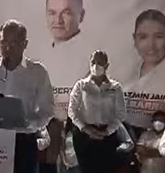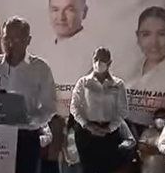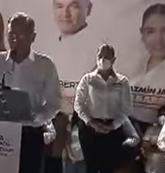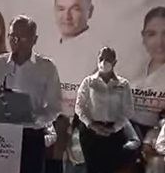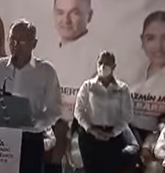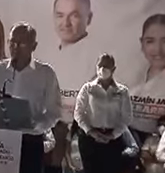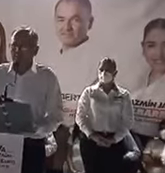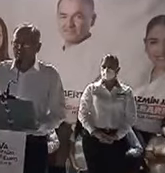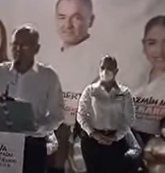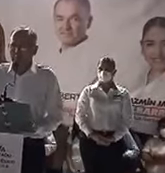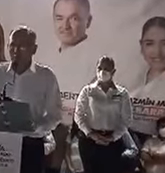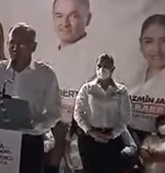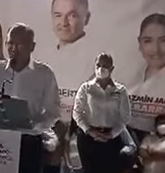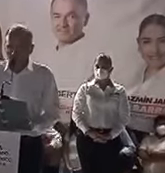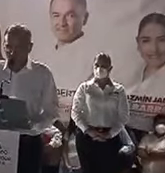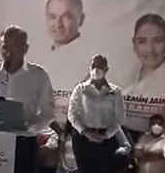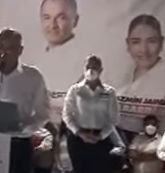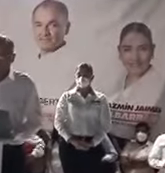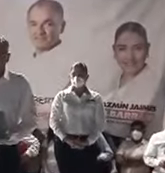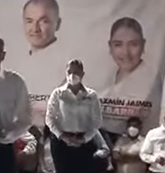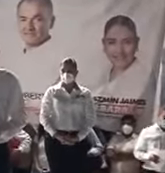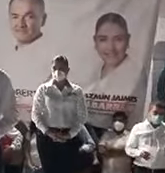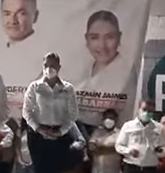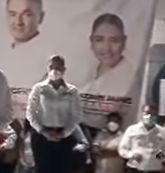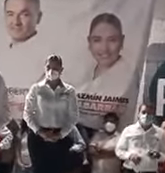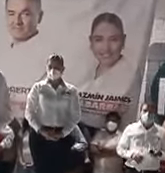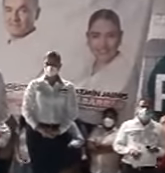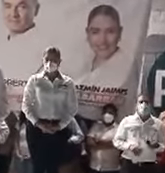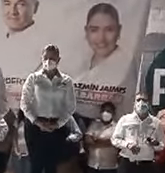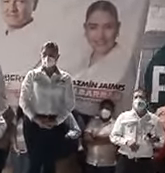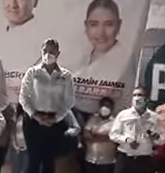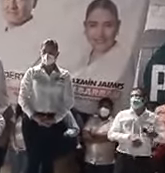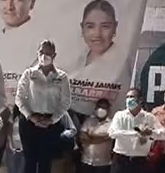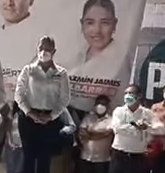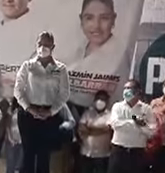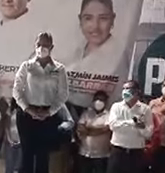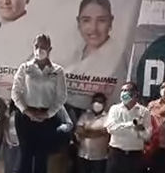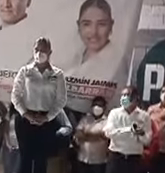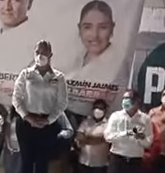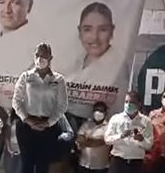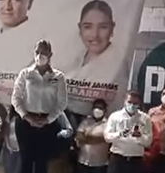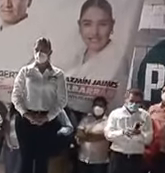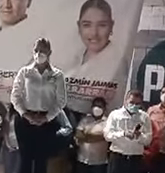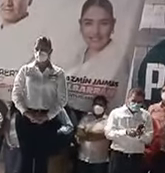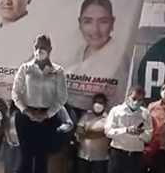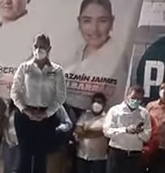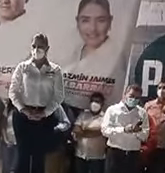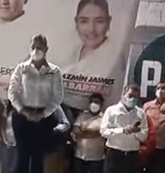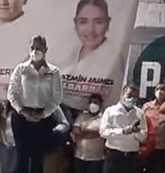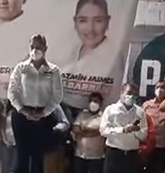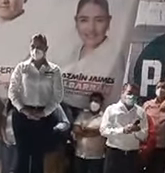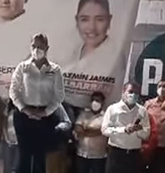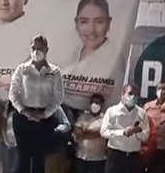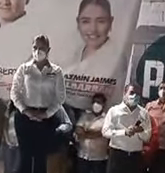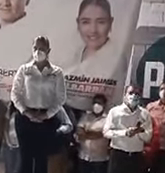merece. Que viva la coalición, que viva mi amiga Yasmín, que viva mi amiga Elida, quienes